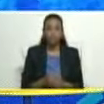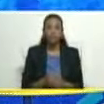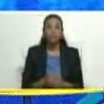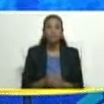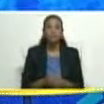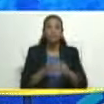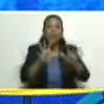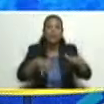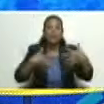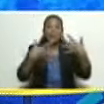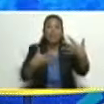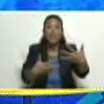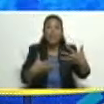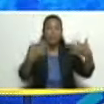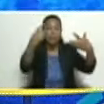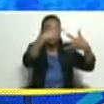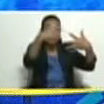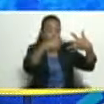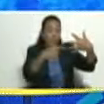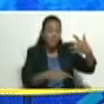10 vértices.